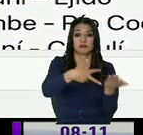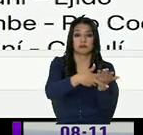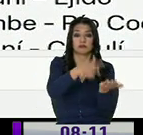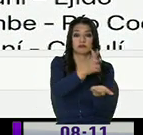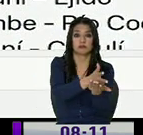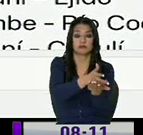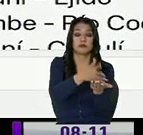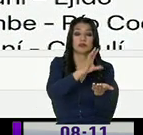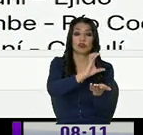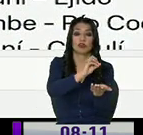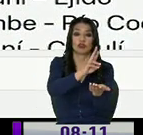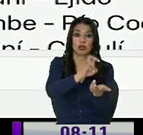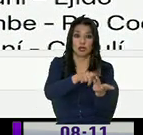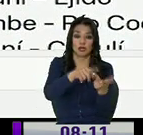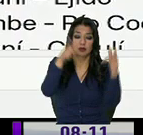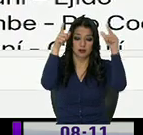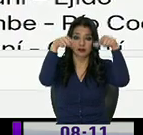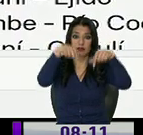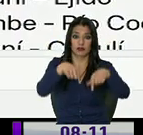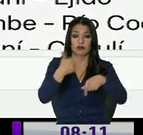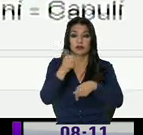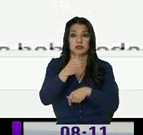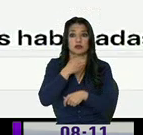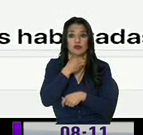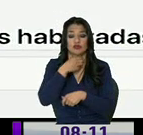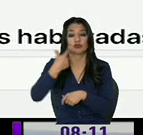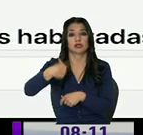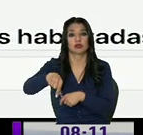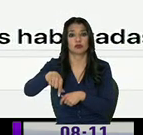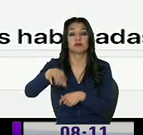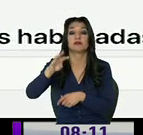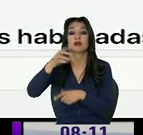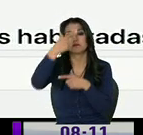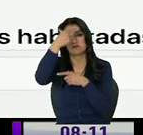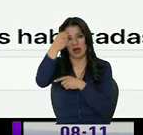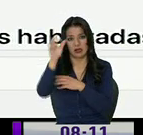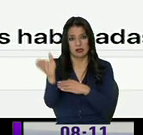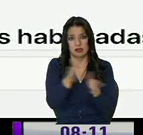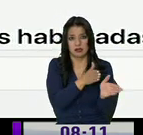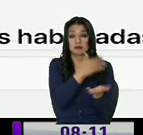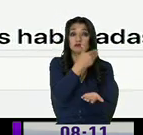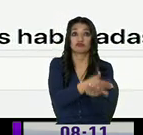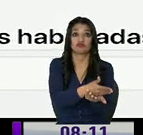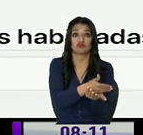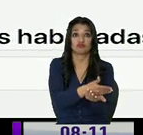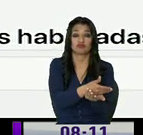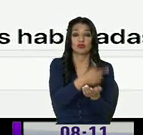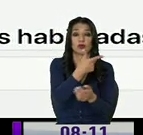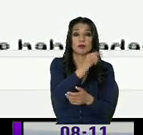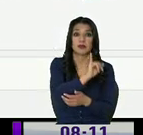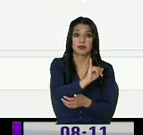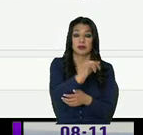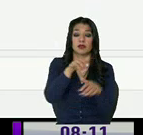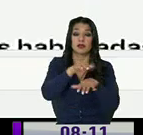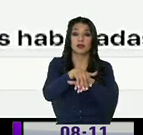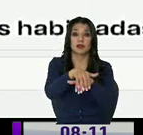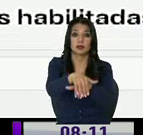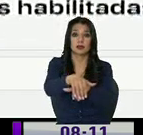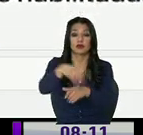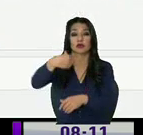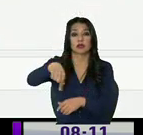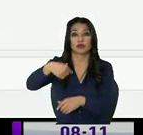Coca, Labrador, Río Coca, Galoplaza, Quitumbe y Marín Central. Circuitos suspendidos, Guamaní, El Ejido, Quitumbe, Río